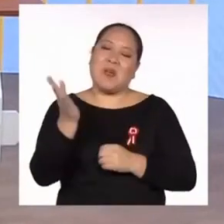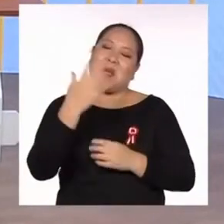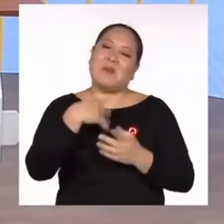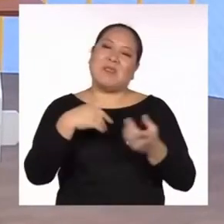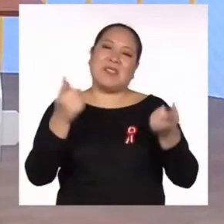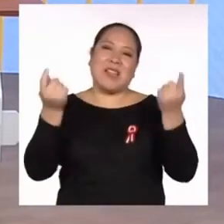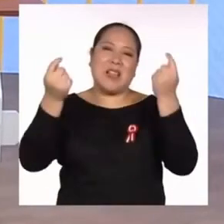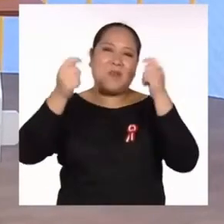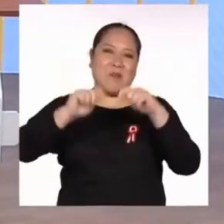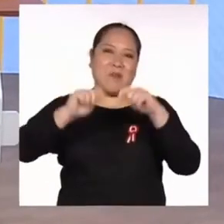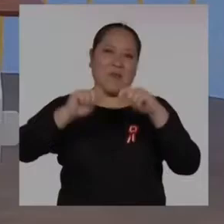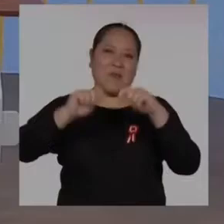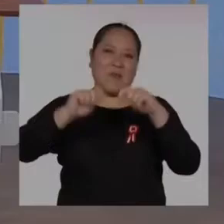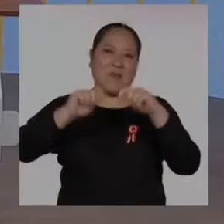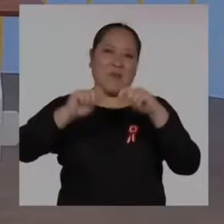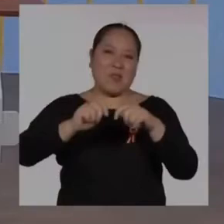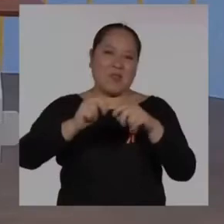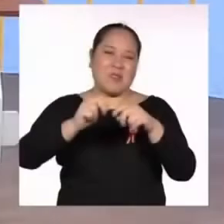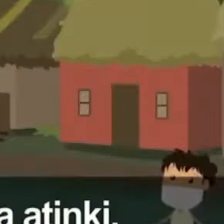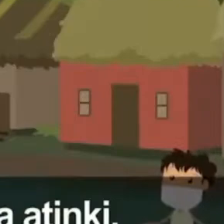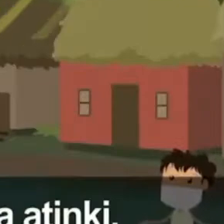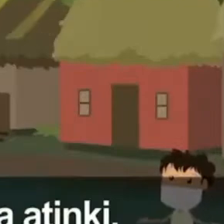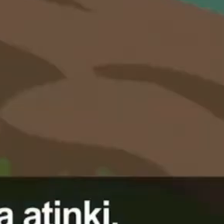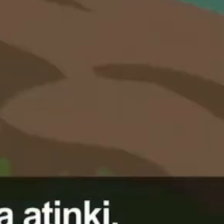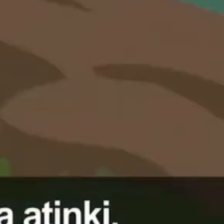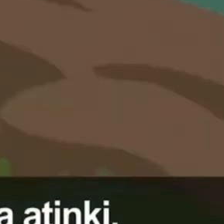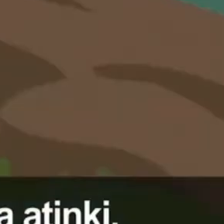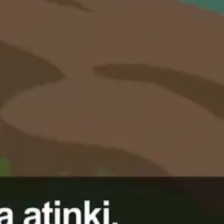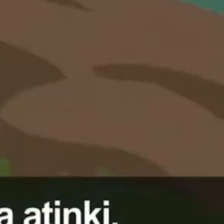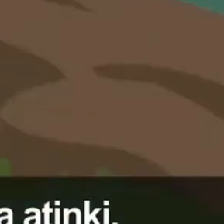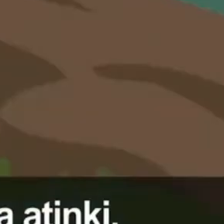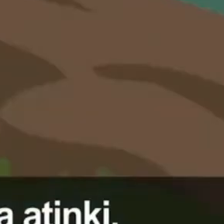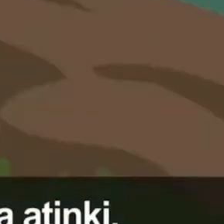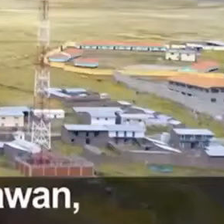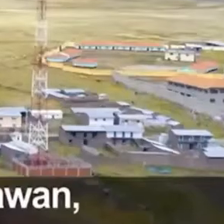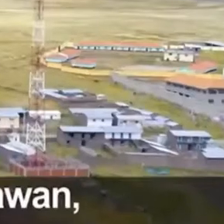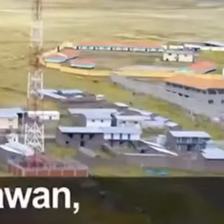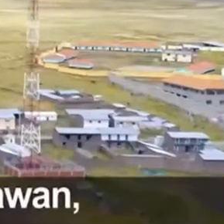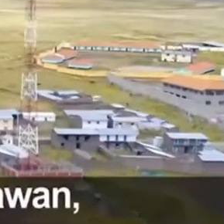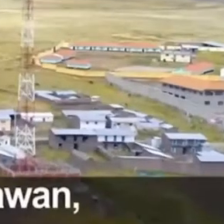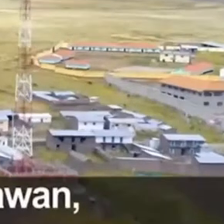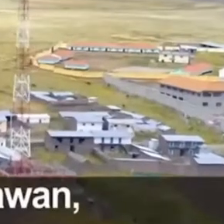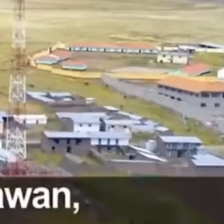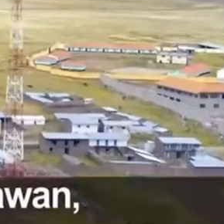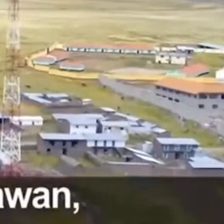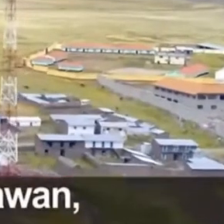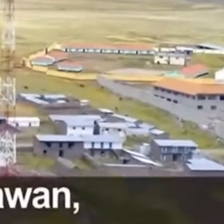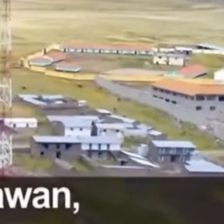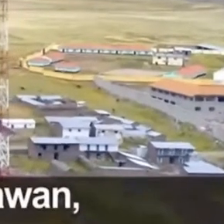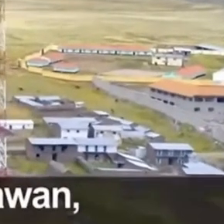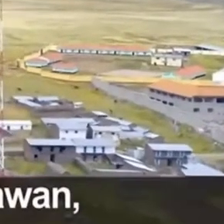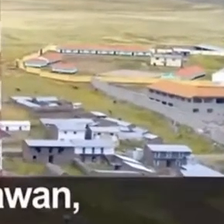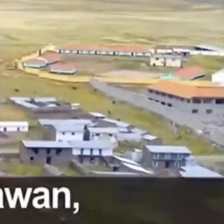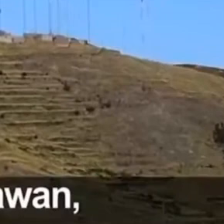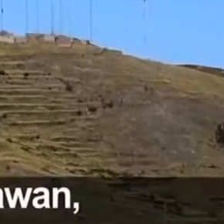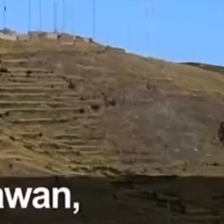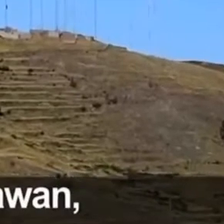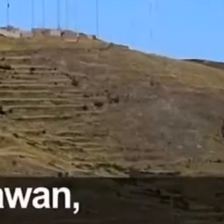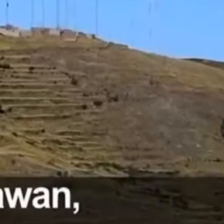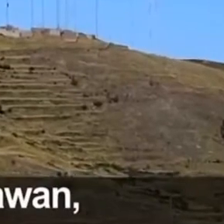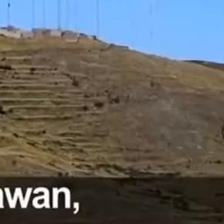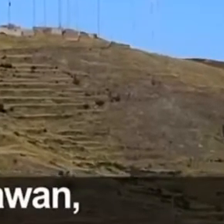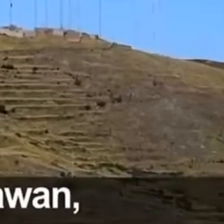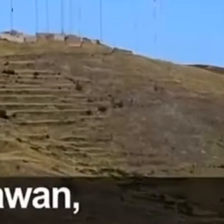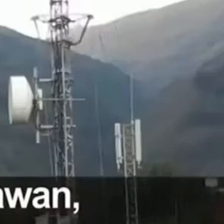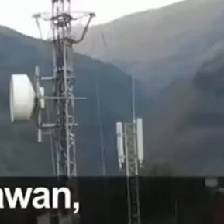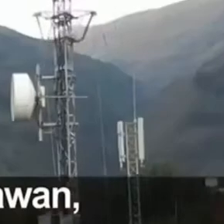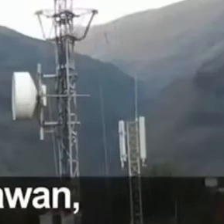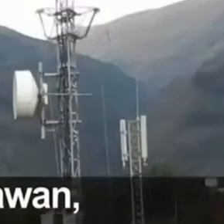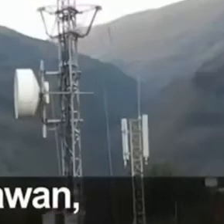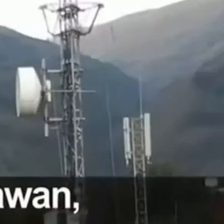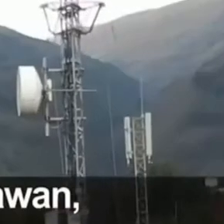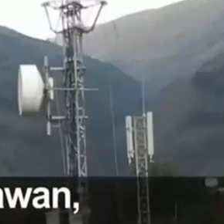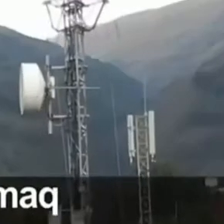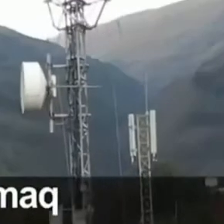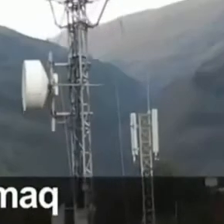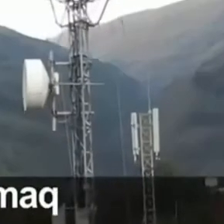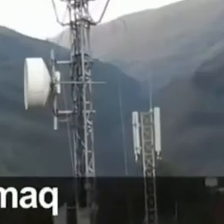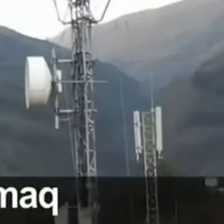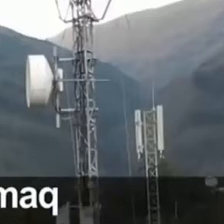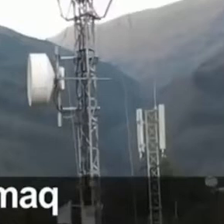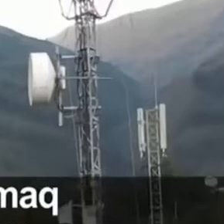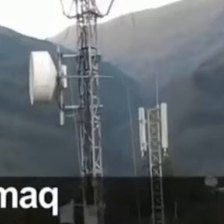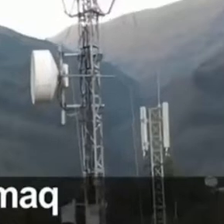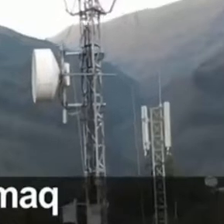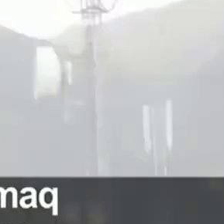a la pausa por un ratito racing y caímos sus antenas nos acusaba hasbún hay una